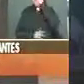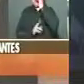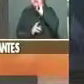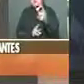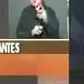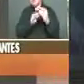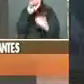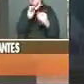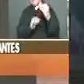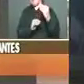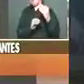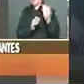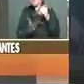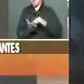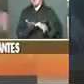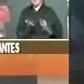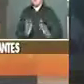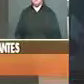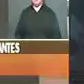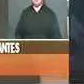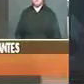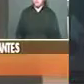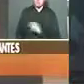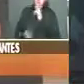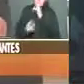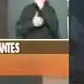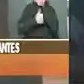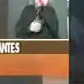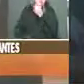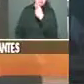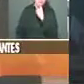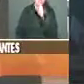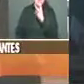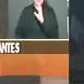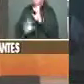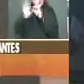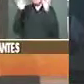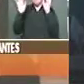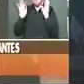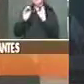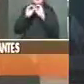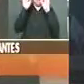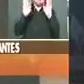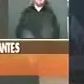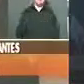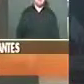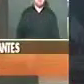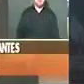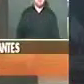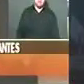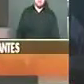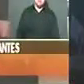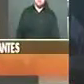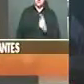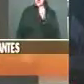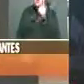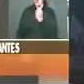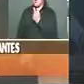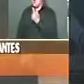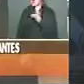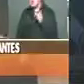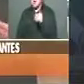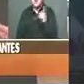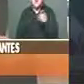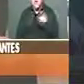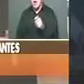un mal acuerdo. Recompóngalo. Pero la respuesta de la guerrilla de las FARC fue o lo toma o lo deja. Claro, porque le estaba, por supuesto, concediendo absolutamente